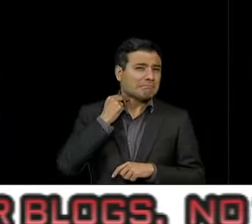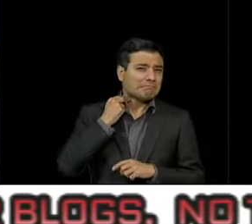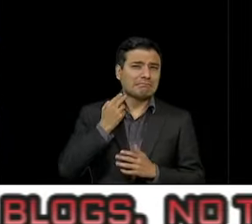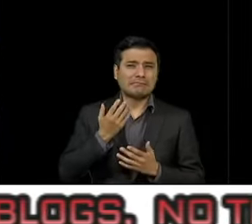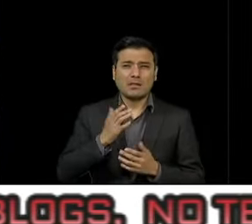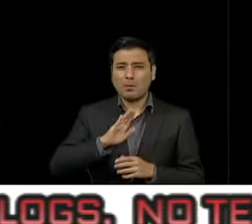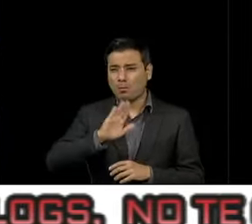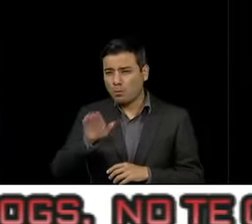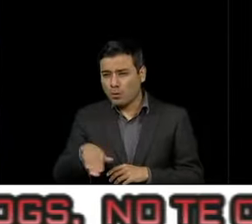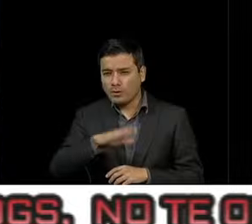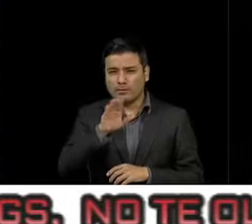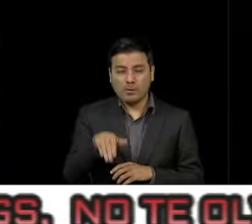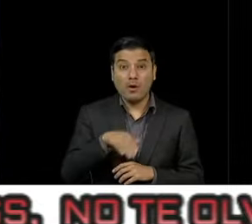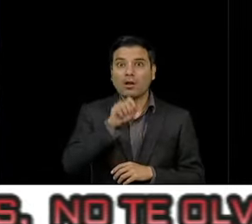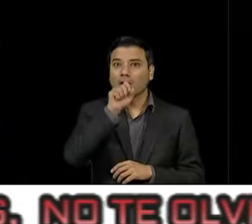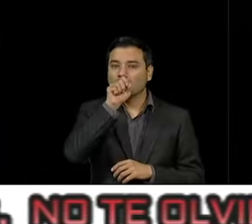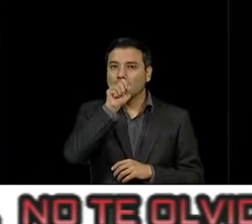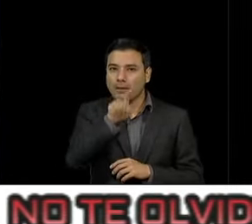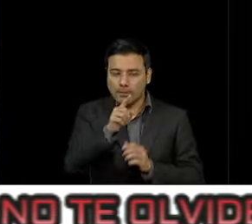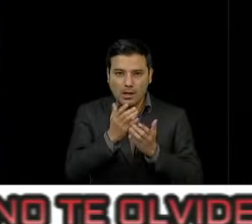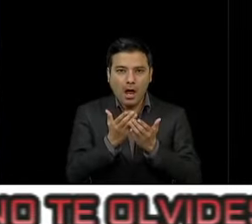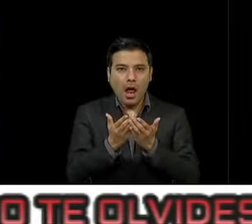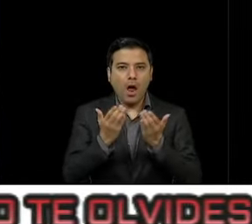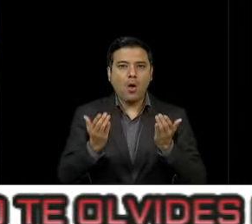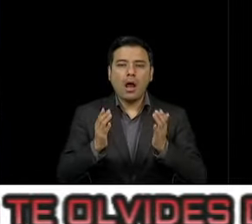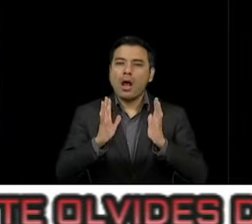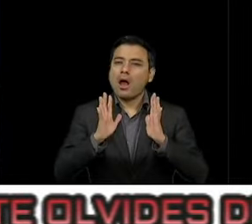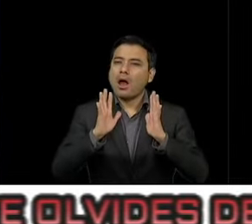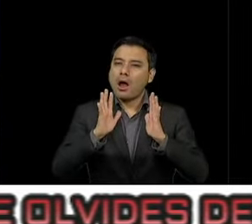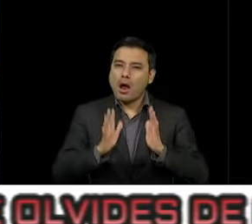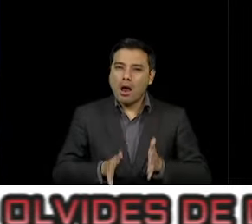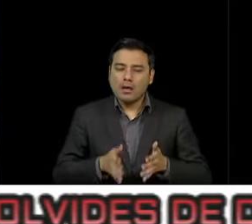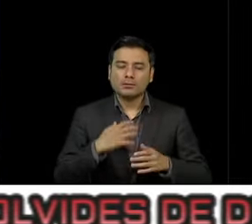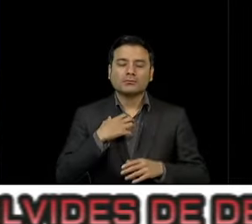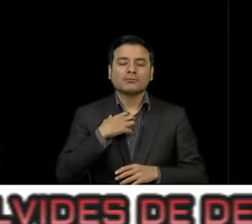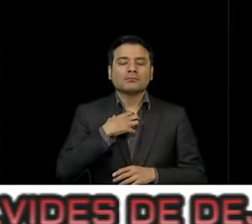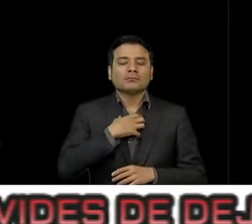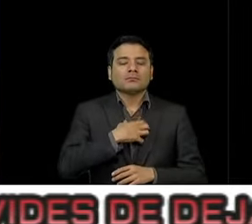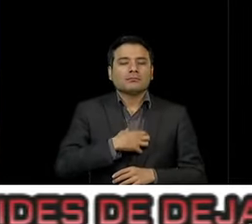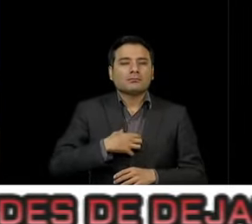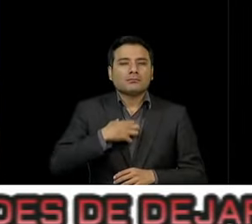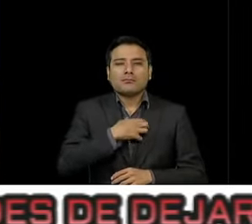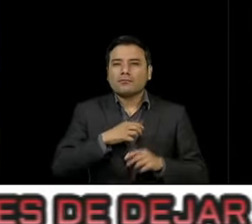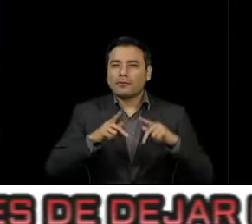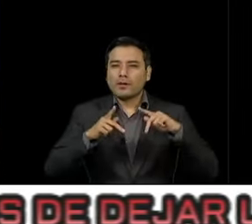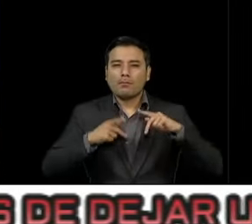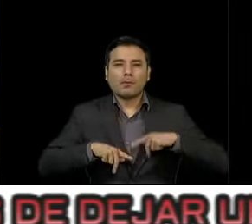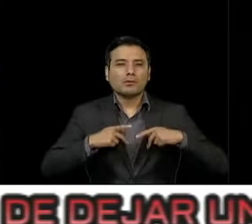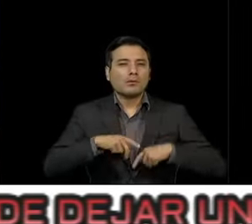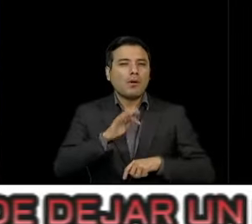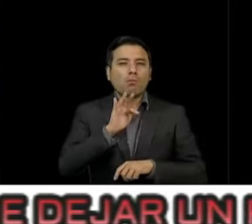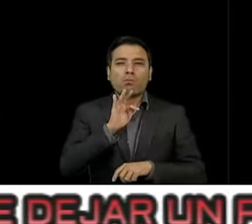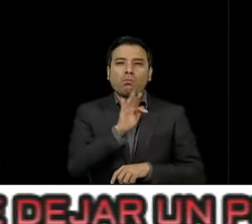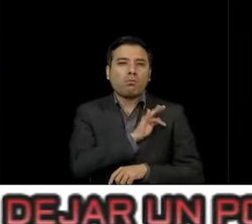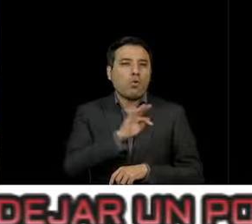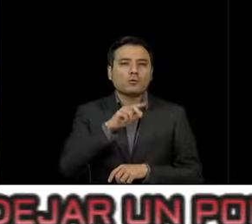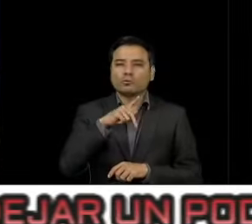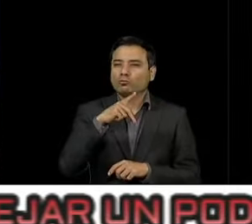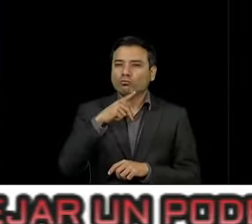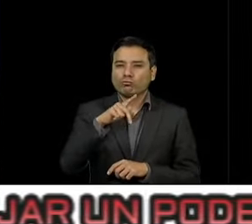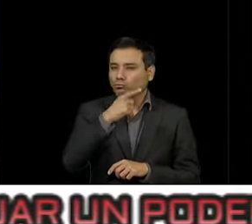al país la alegría de que hoy las y los ciudadanos podemos elegir de manera libre a nuestros